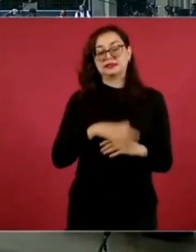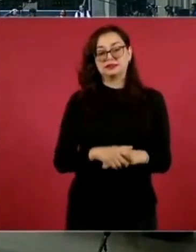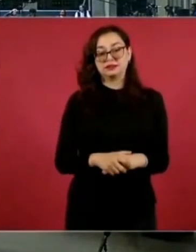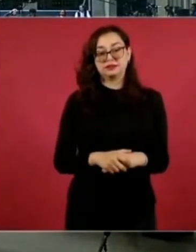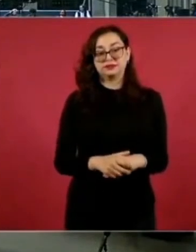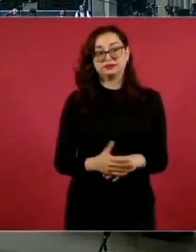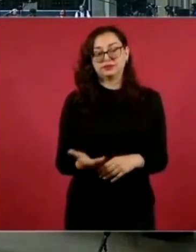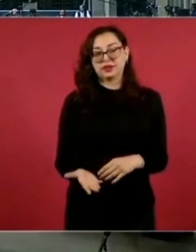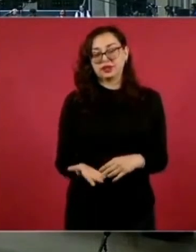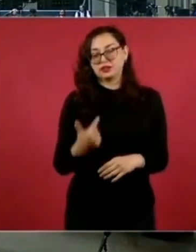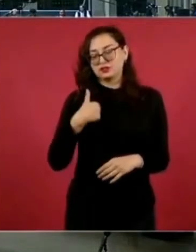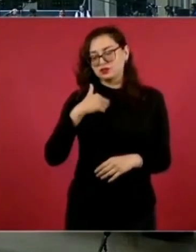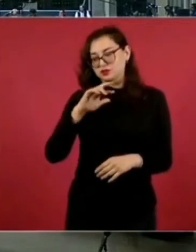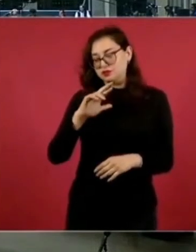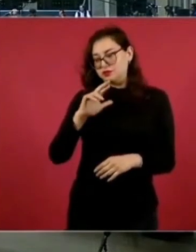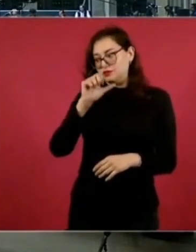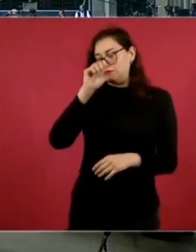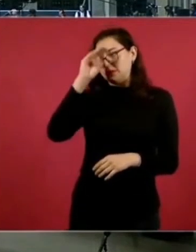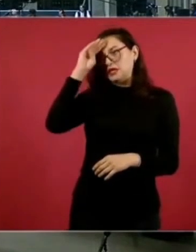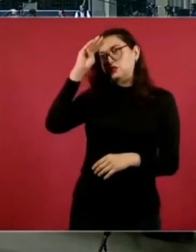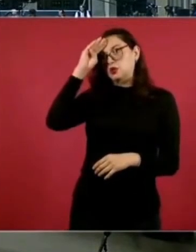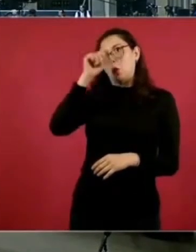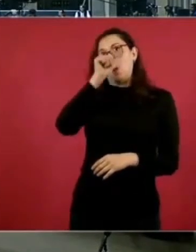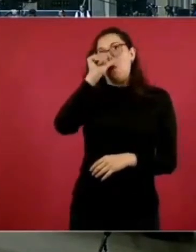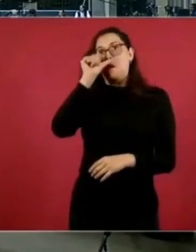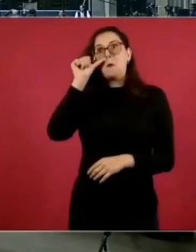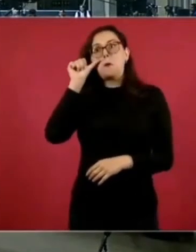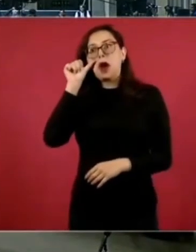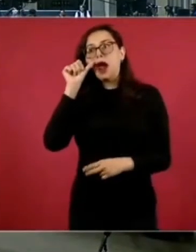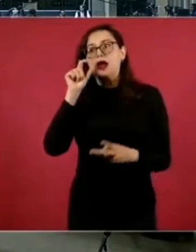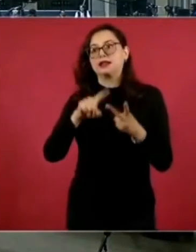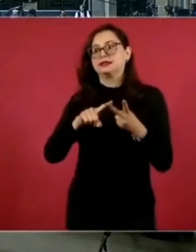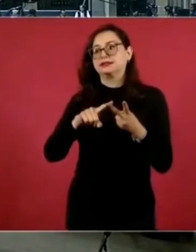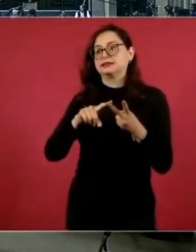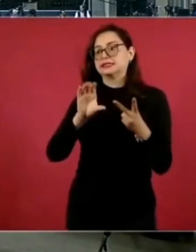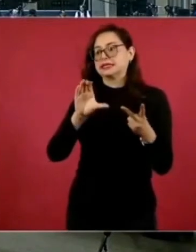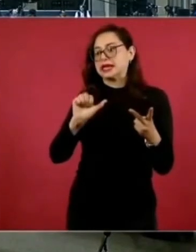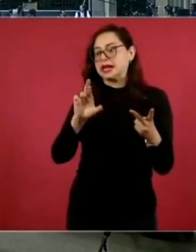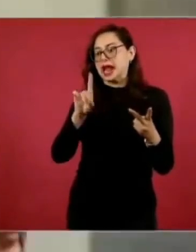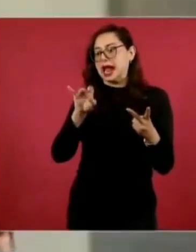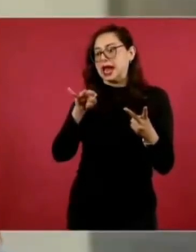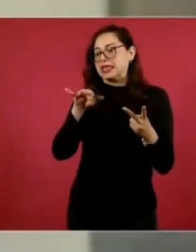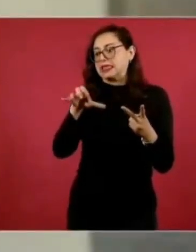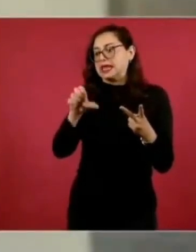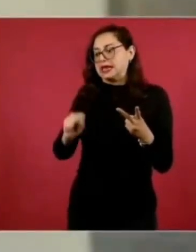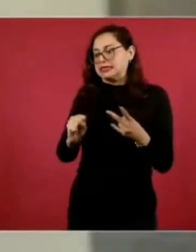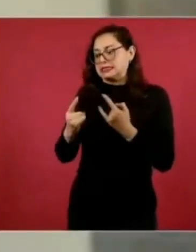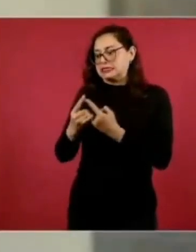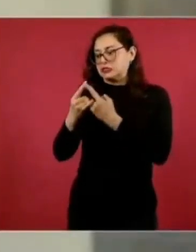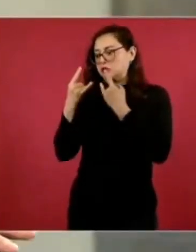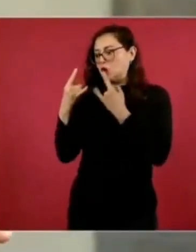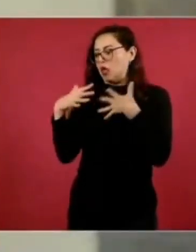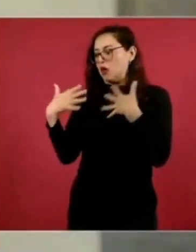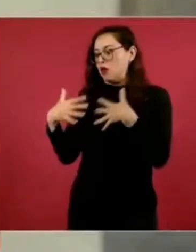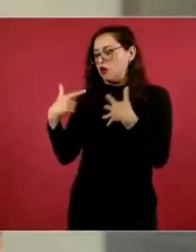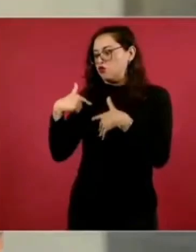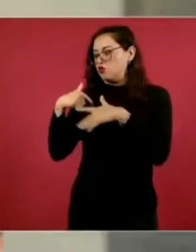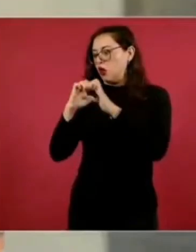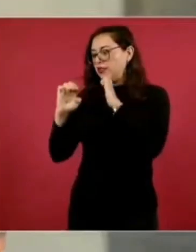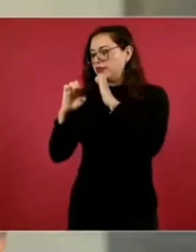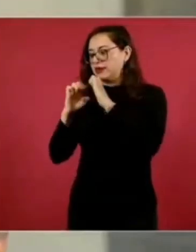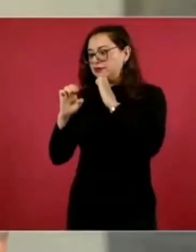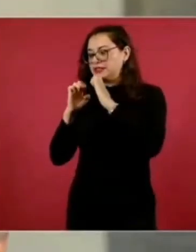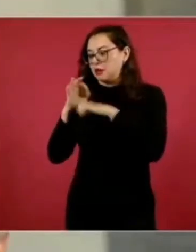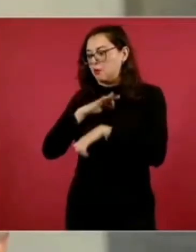vez a Juárez, tal vez a Cárdenas en su momento. Creo que estamos viviendo un momento histórico muy importante. Se va usted el 30